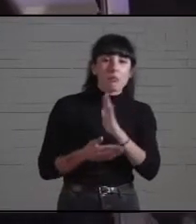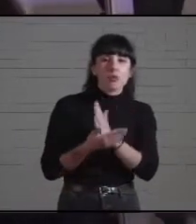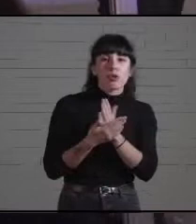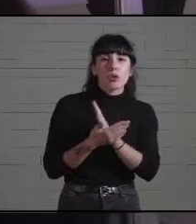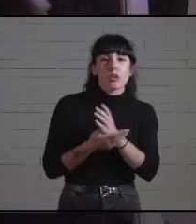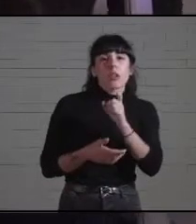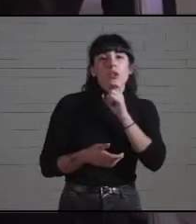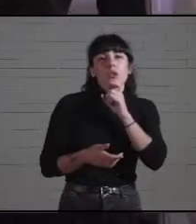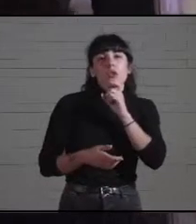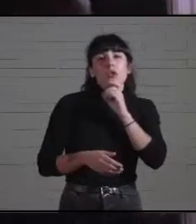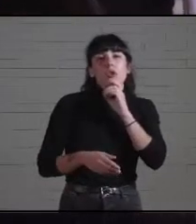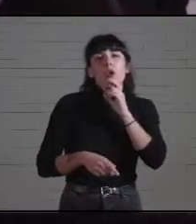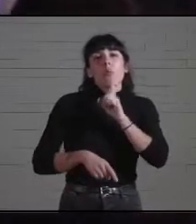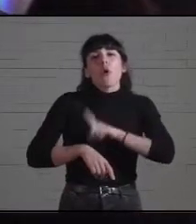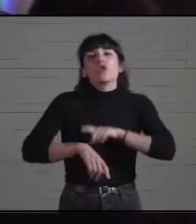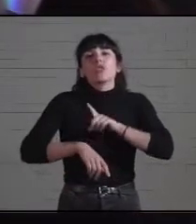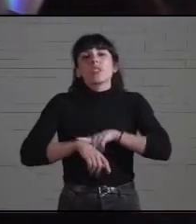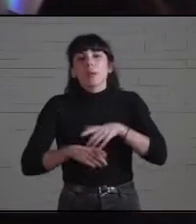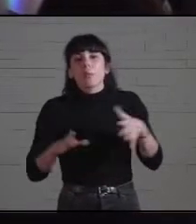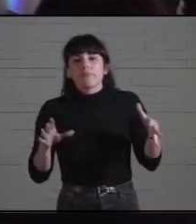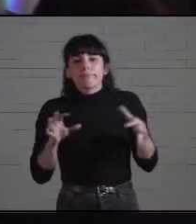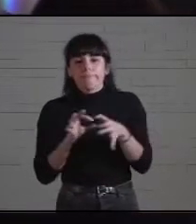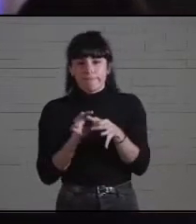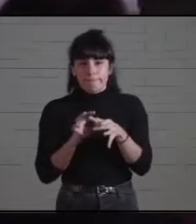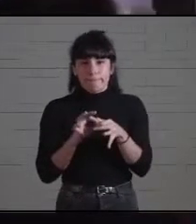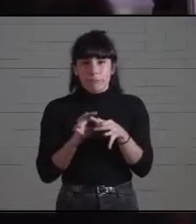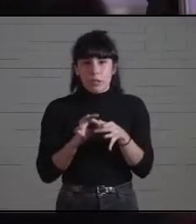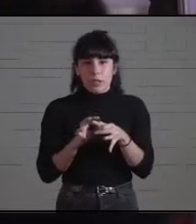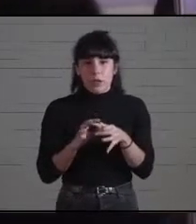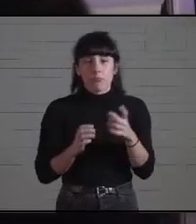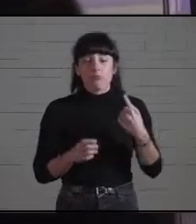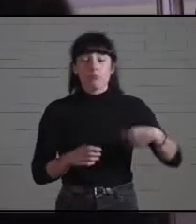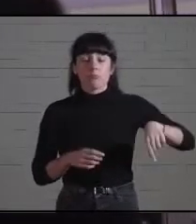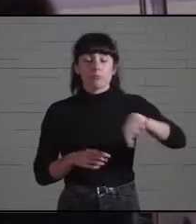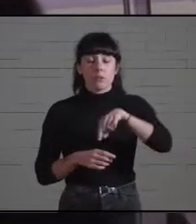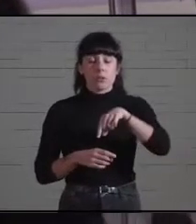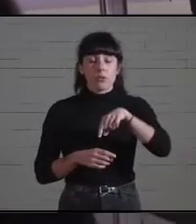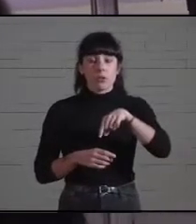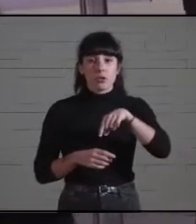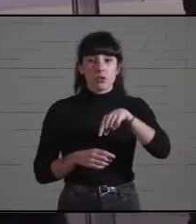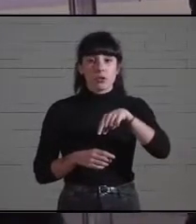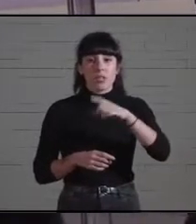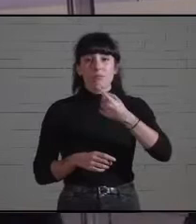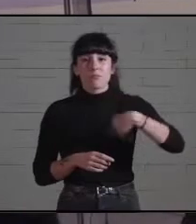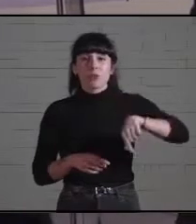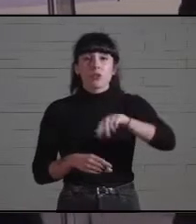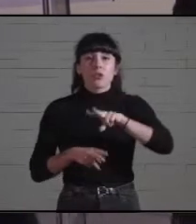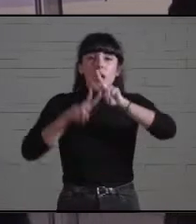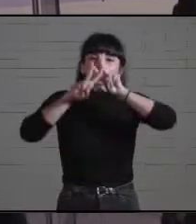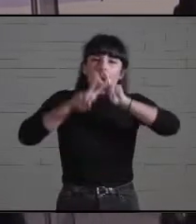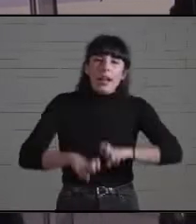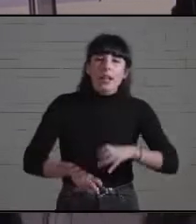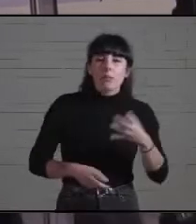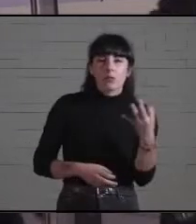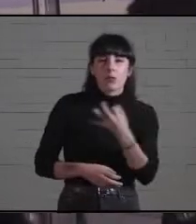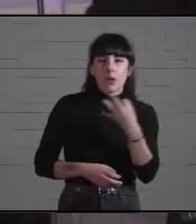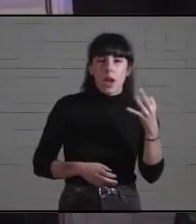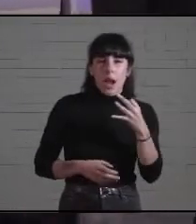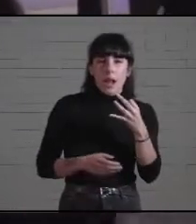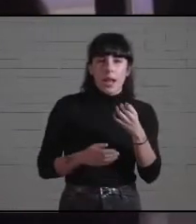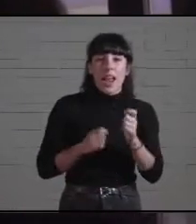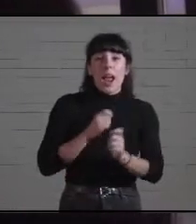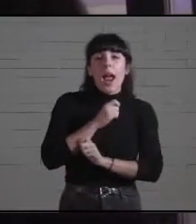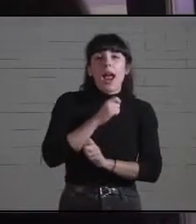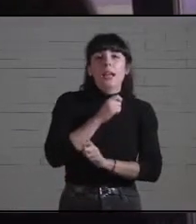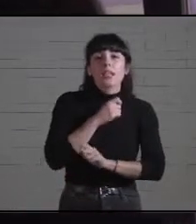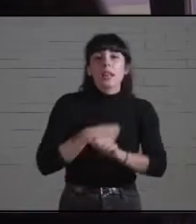de políticas de tiempo. Entonces, nosotras lo que analizamos aquí son las estrategias personales